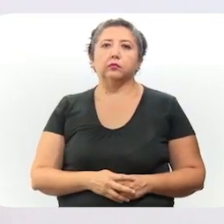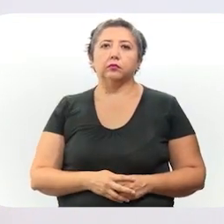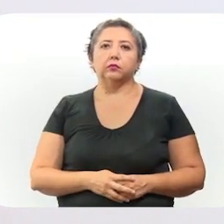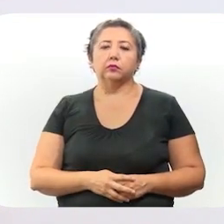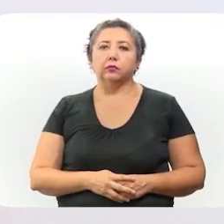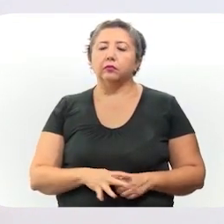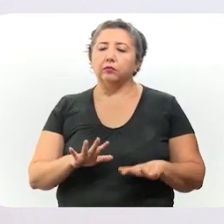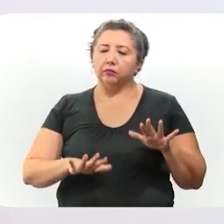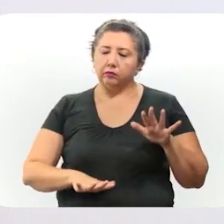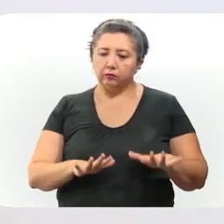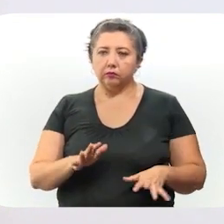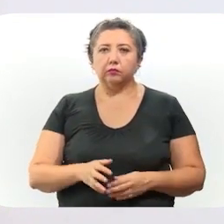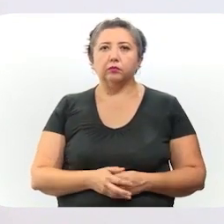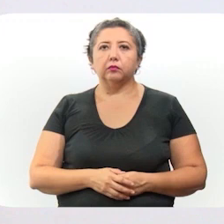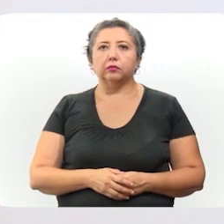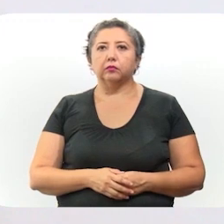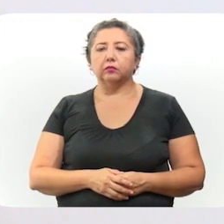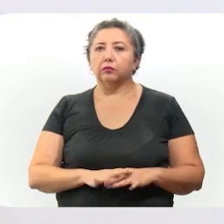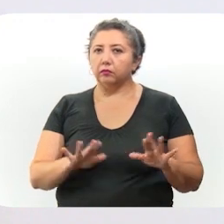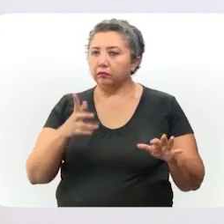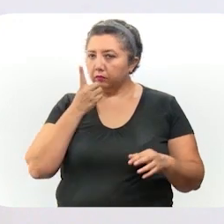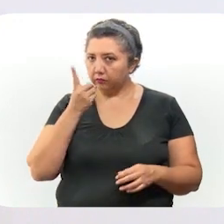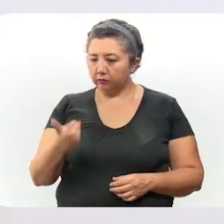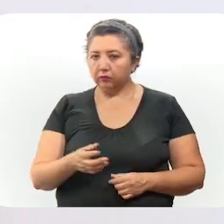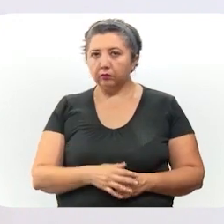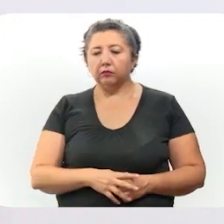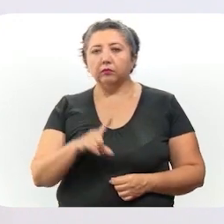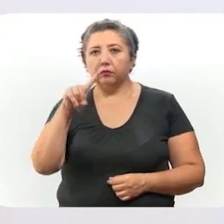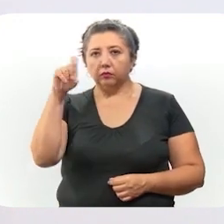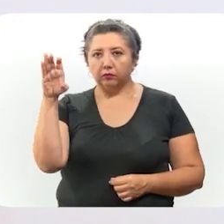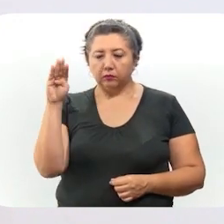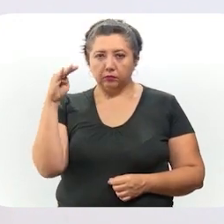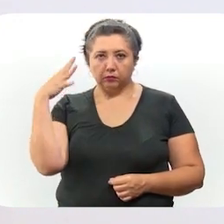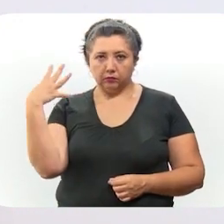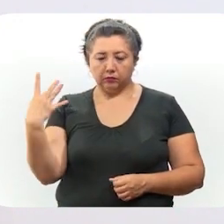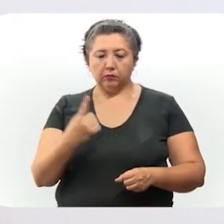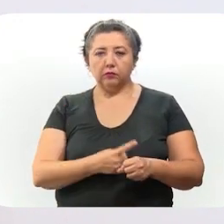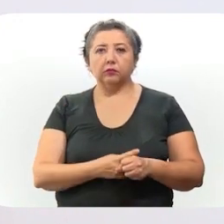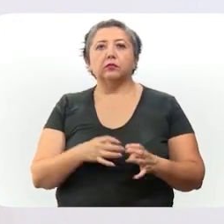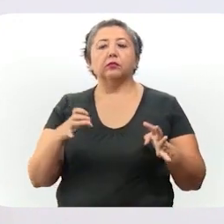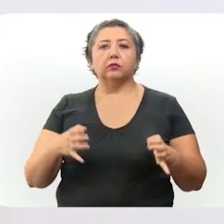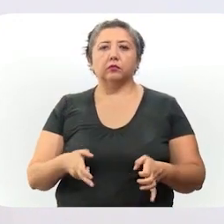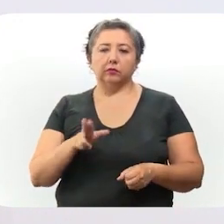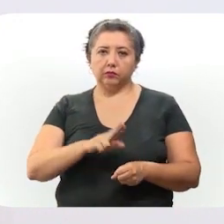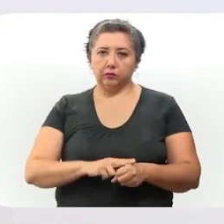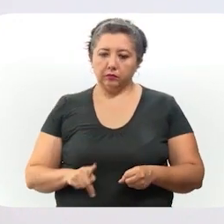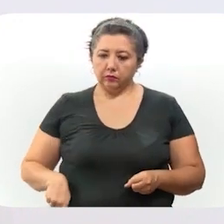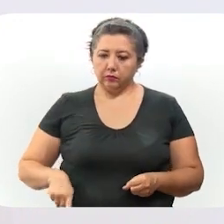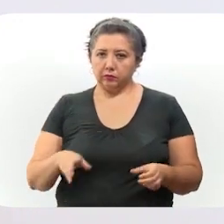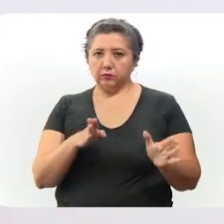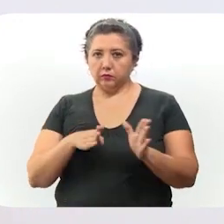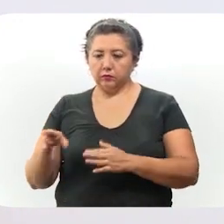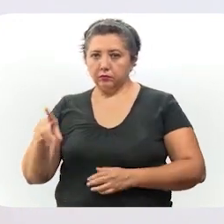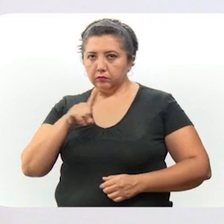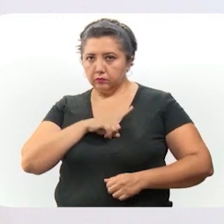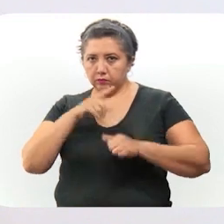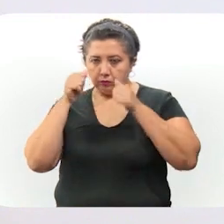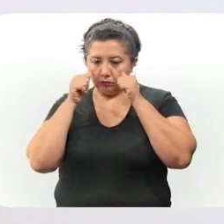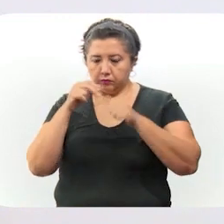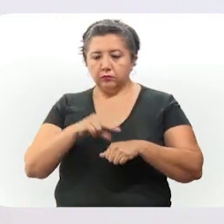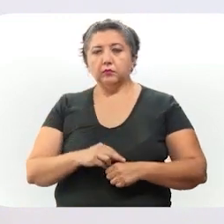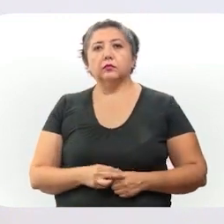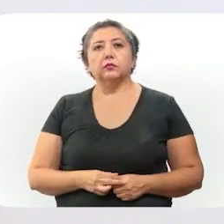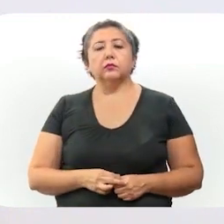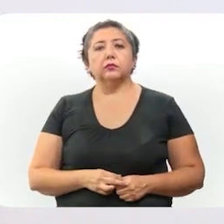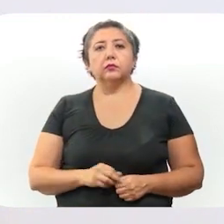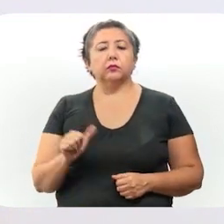Yucatán. Presentan síntomas leves. Como ya se mencionó, 194 de los casos positivos están en hospitales públicos y en aislamiento